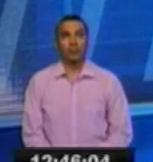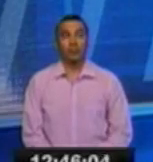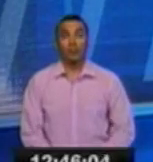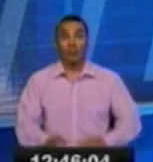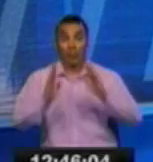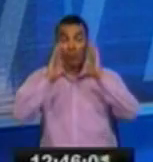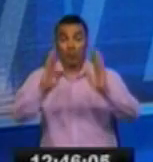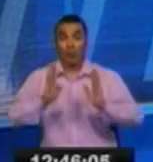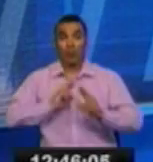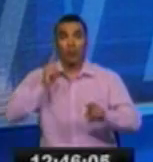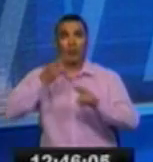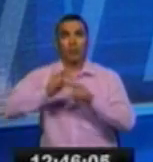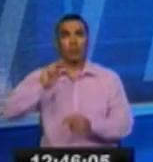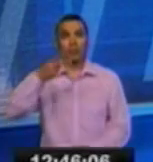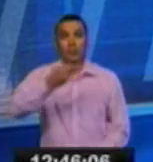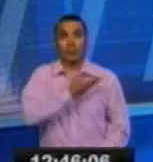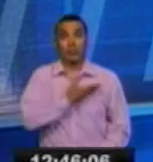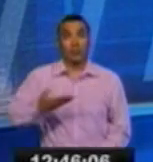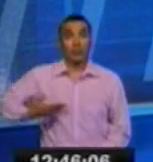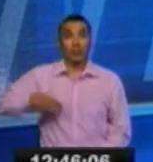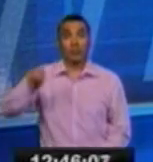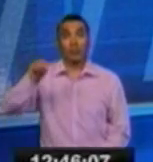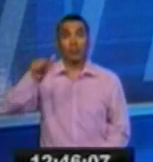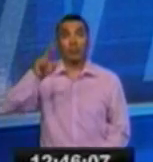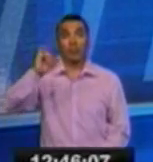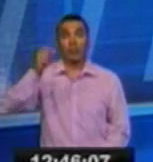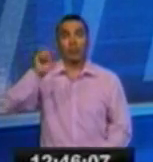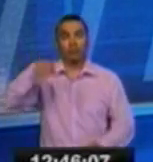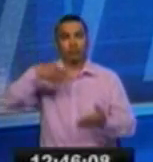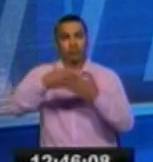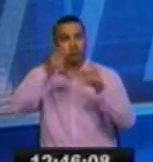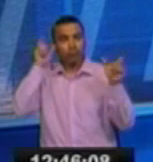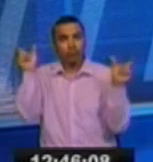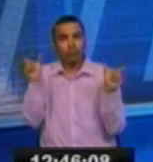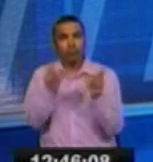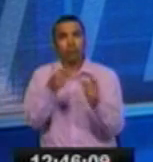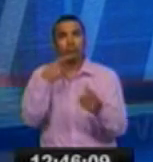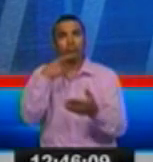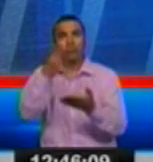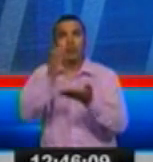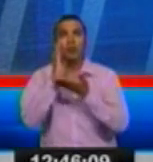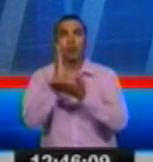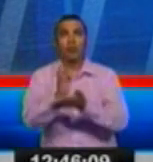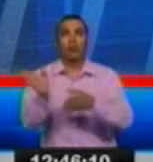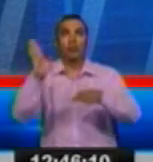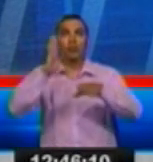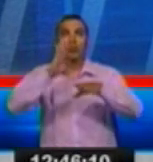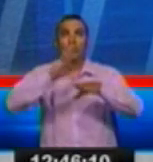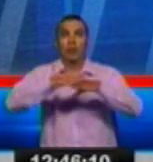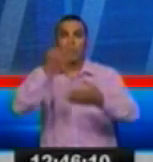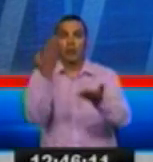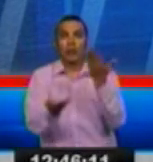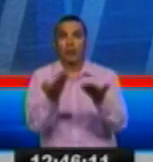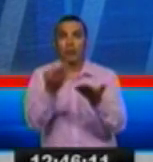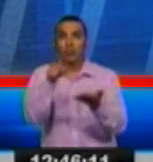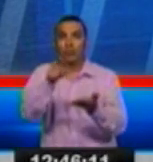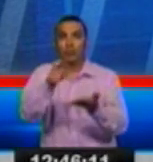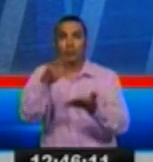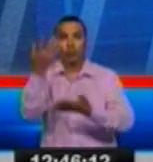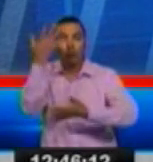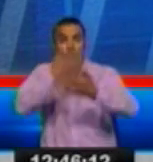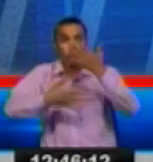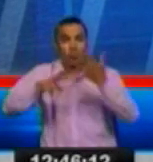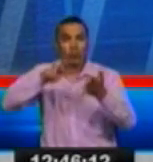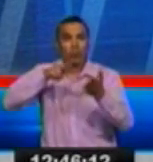Y atención, porque la ex vicepresidenta María Alejandra Vicuña acudió a la fiscalía para rendir su versión sobre el presunto delito de concusión